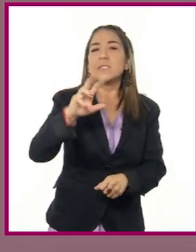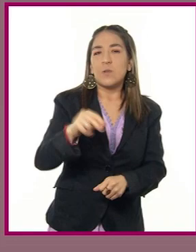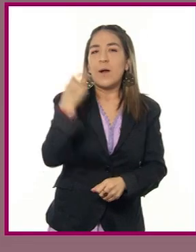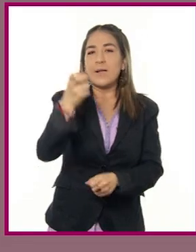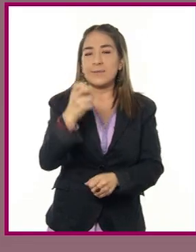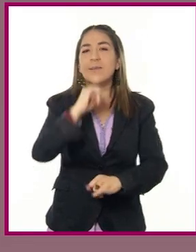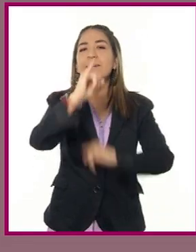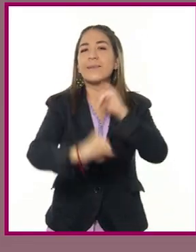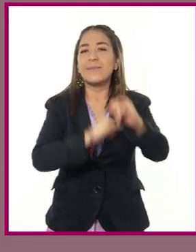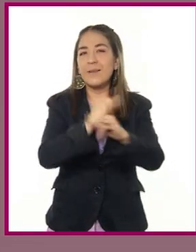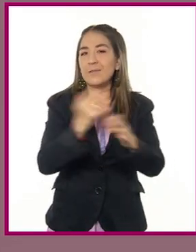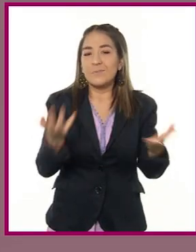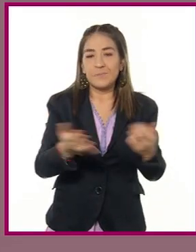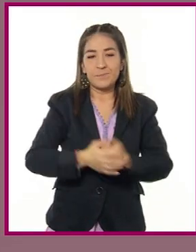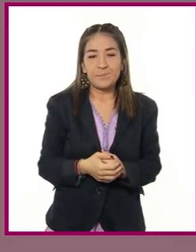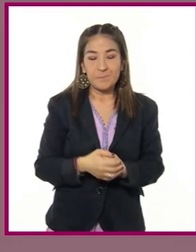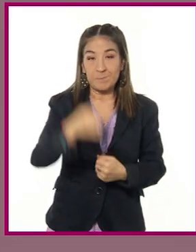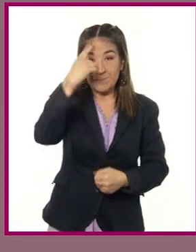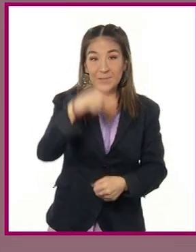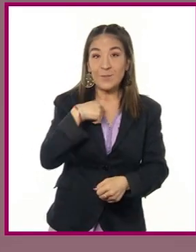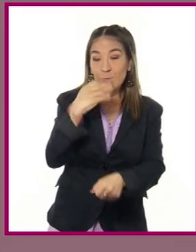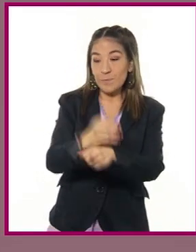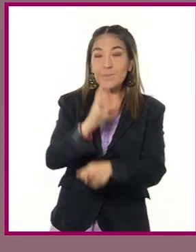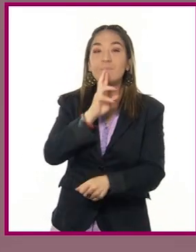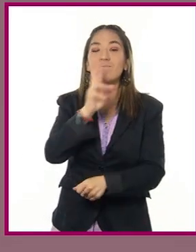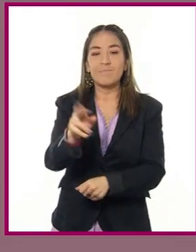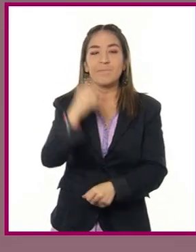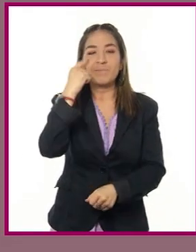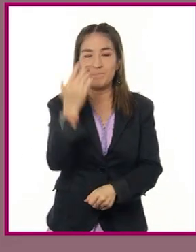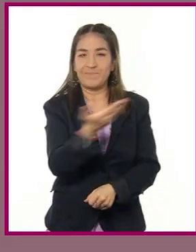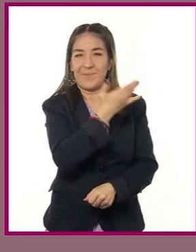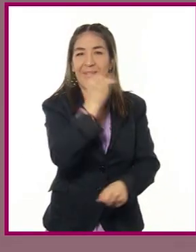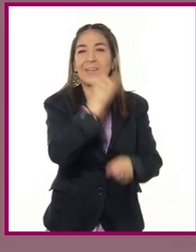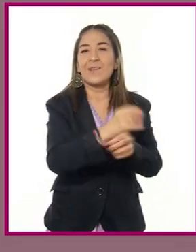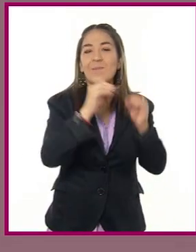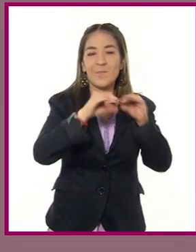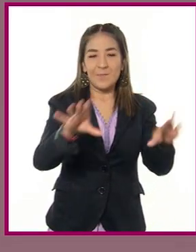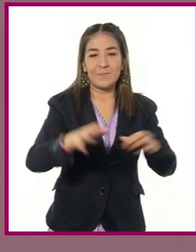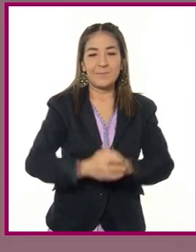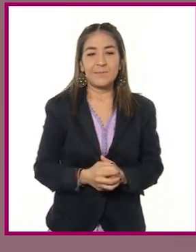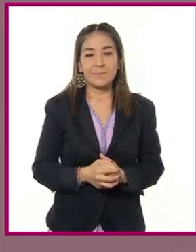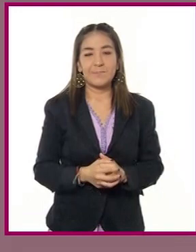internacional? Para responder a esta pregunta, veamos la siguiente información.